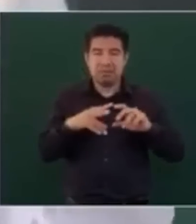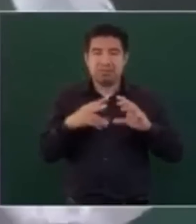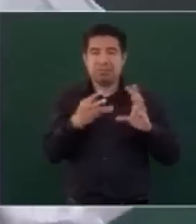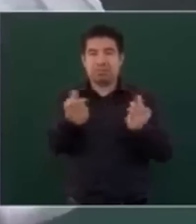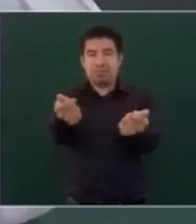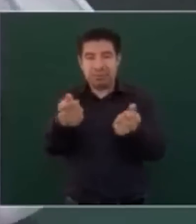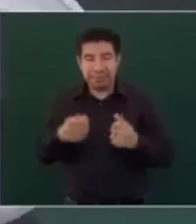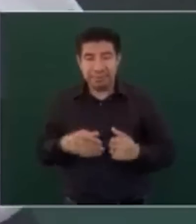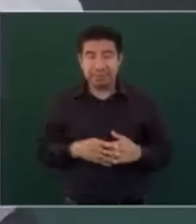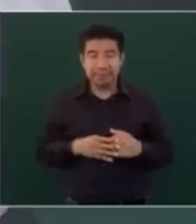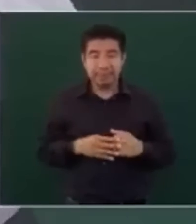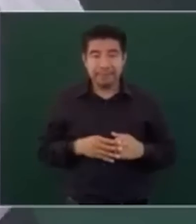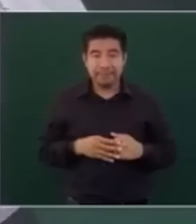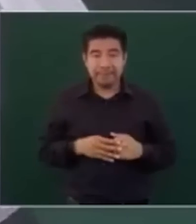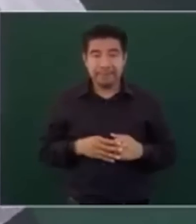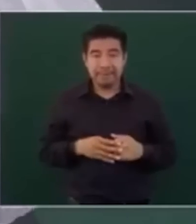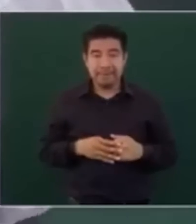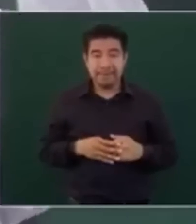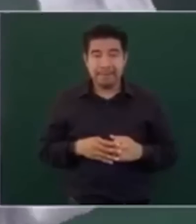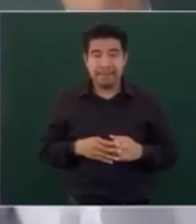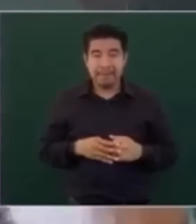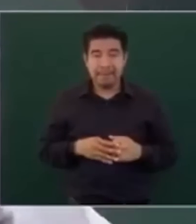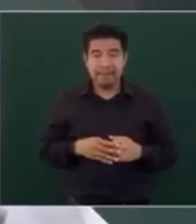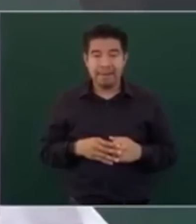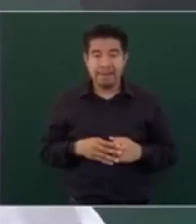Pero esas eran